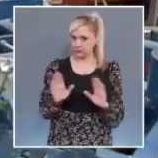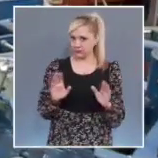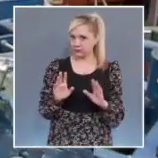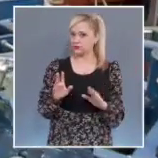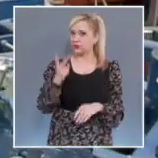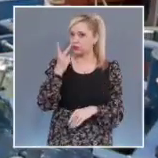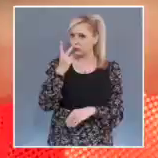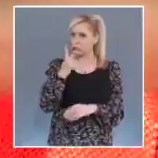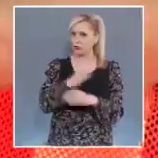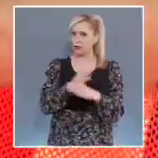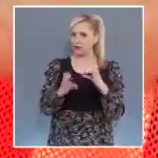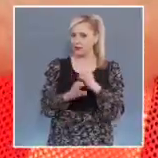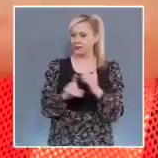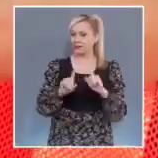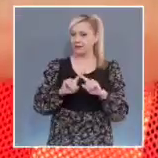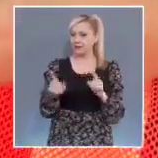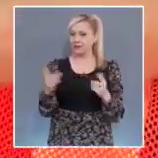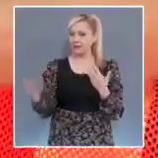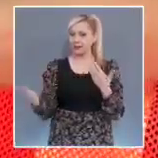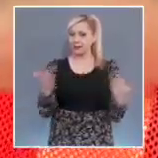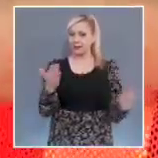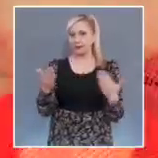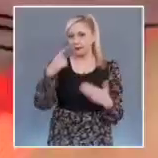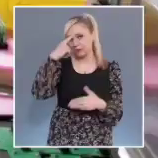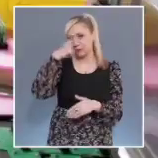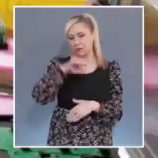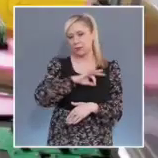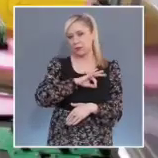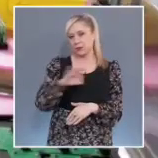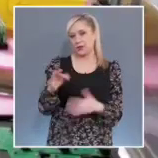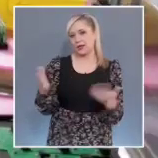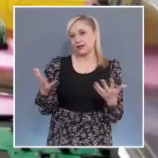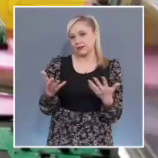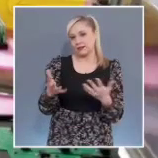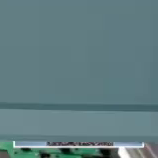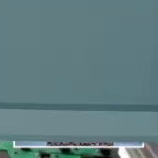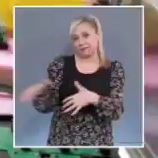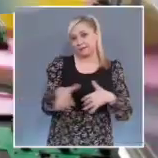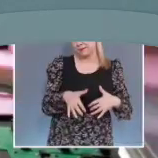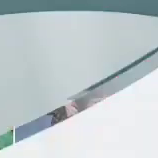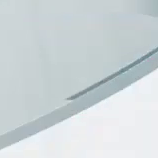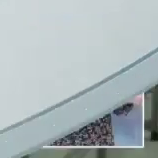Judicial de la Federación, José Luis Guerra García.